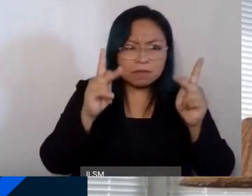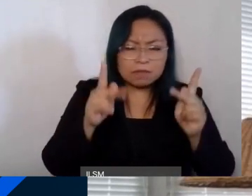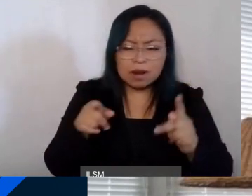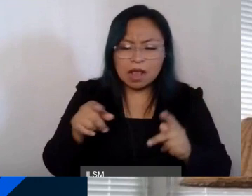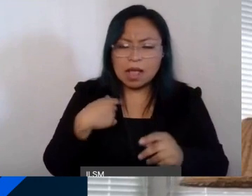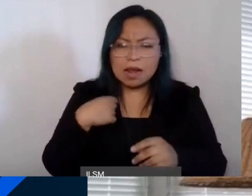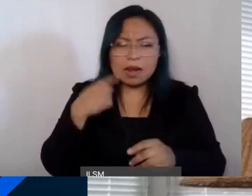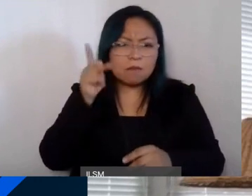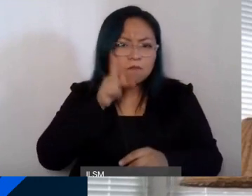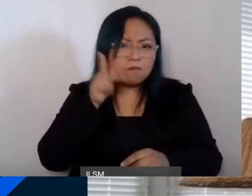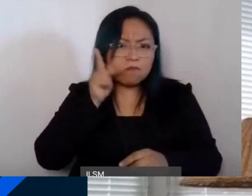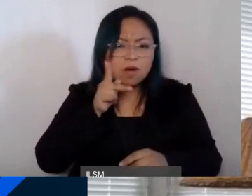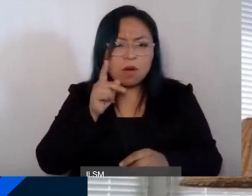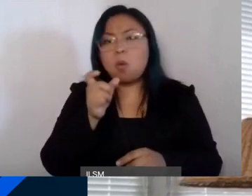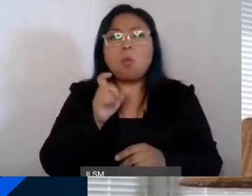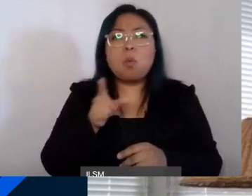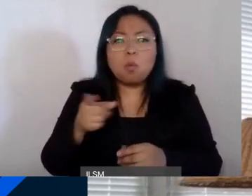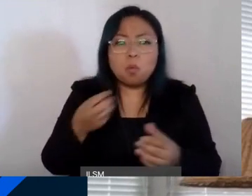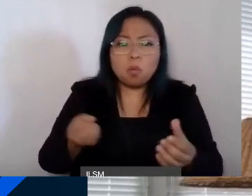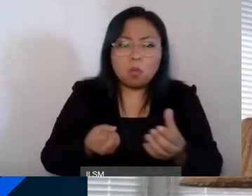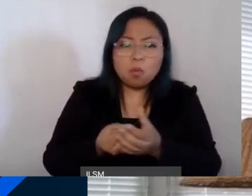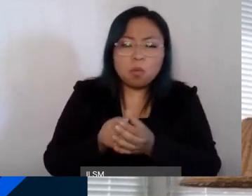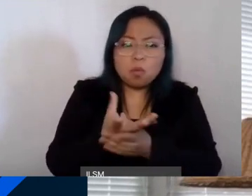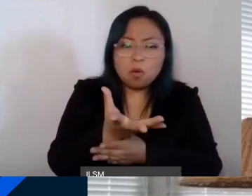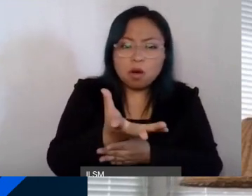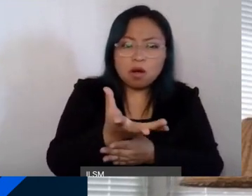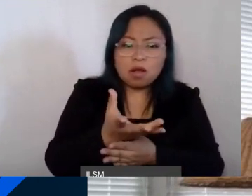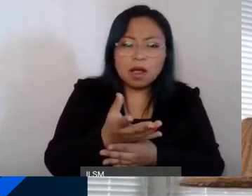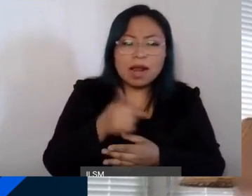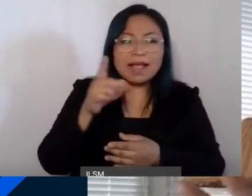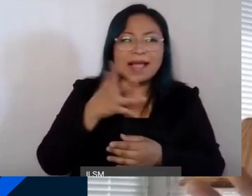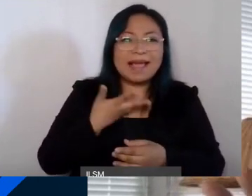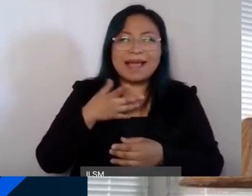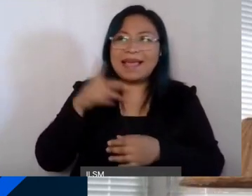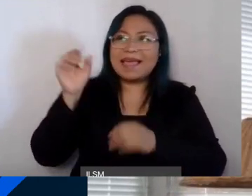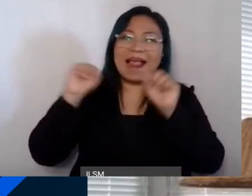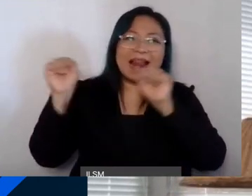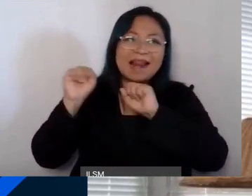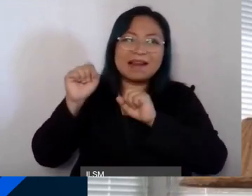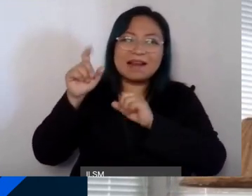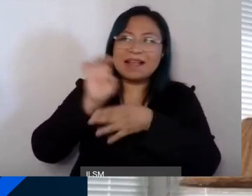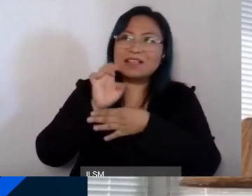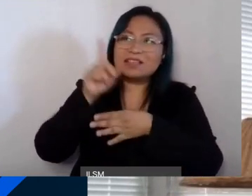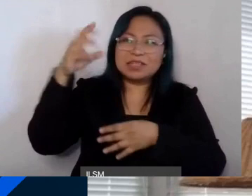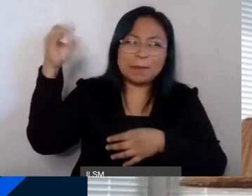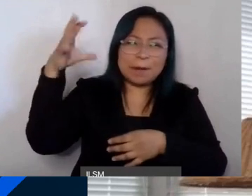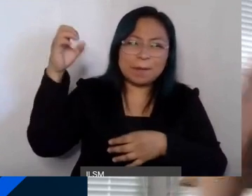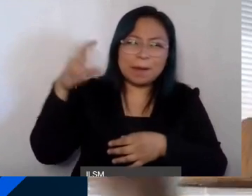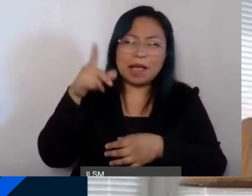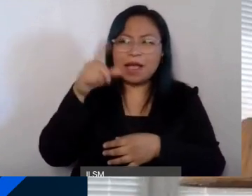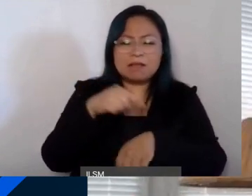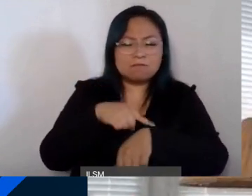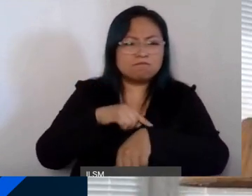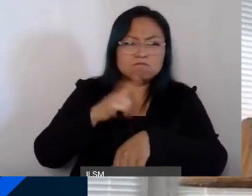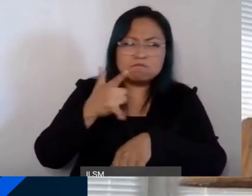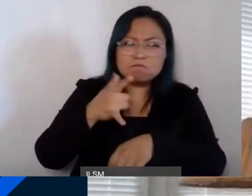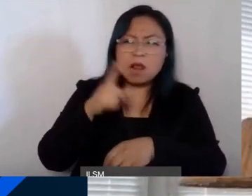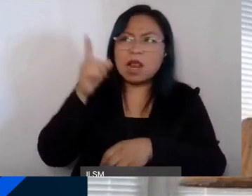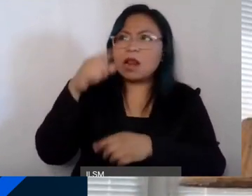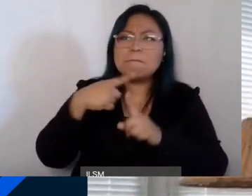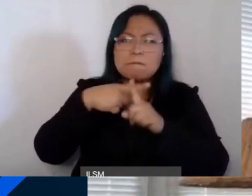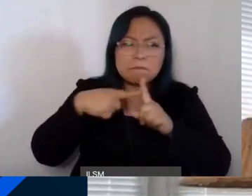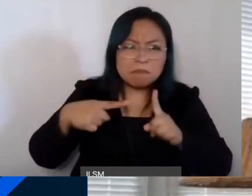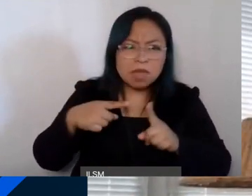salía de su despacho con una alarma que sonaba indiscriminadamente a una hora adentro de media hora